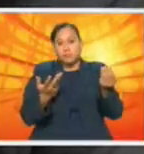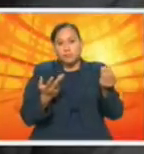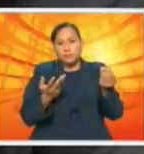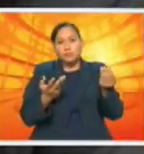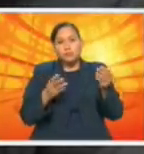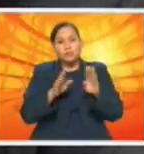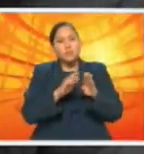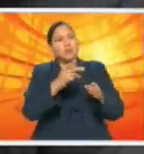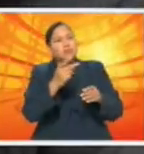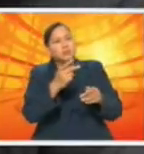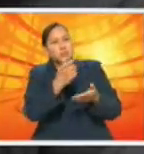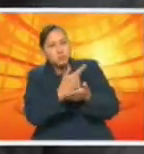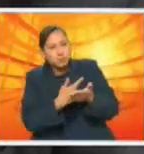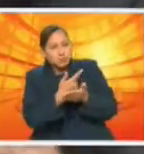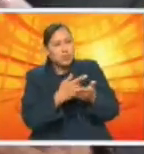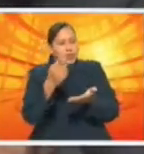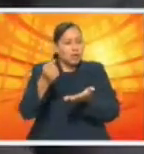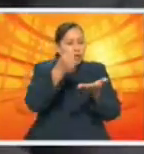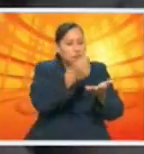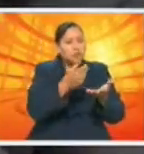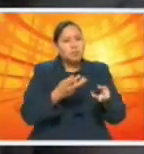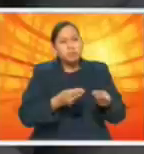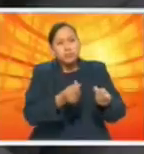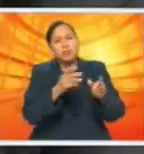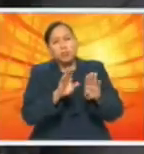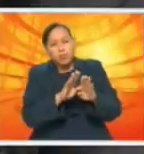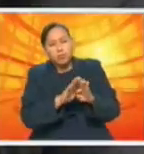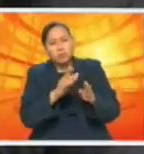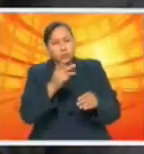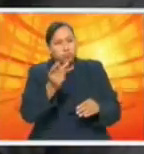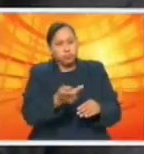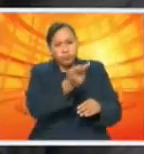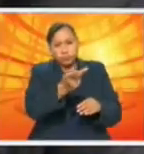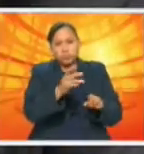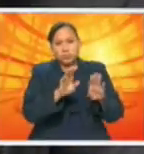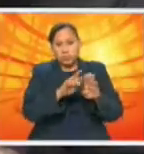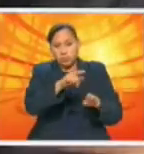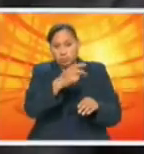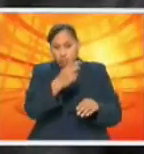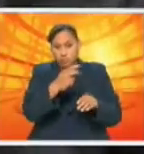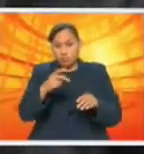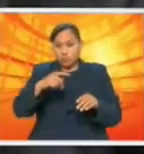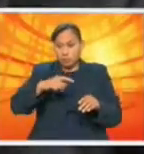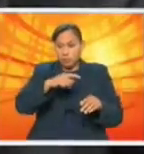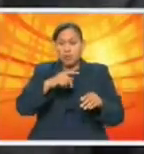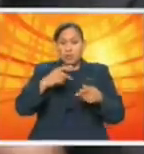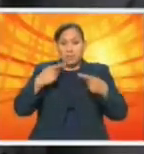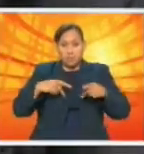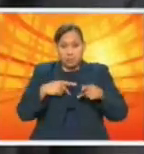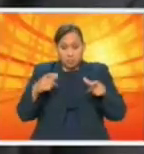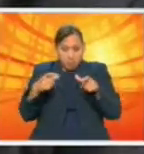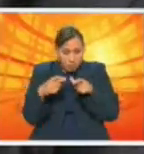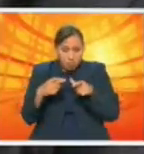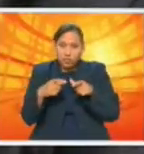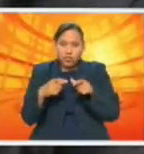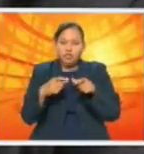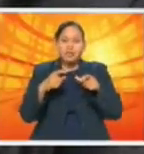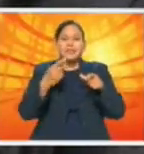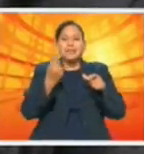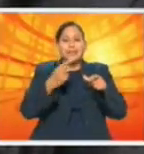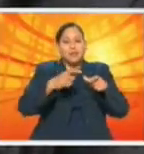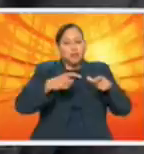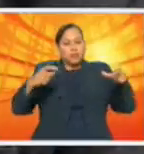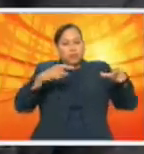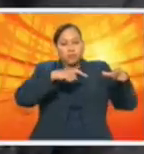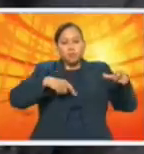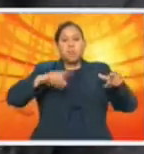de auditorías de presupuesto, pero eso no lo puede hacer solamente una organización de sociedad civil. Tiene que ser una red muy amplia. Y México